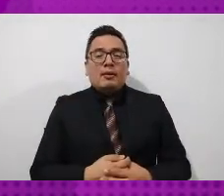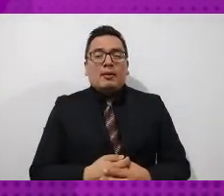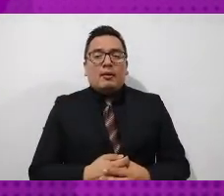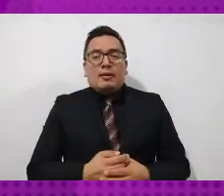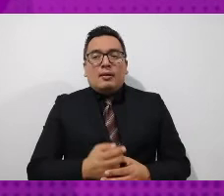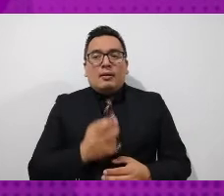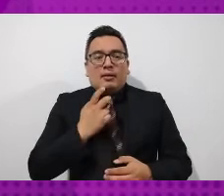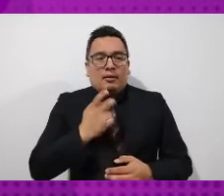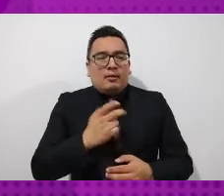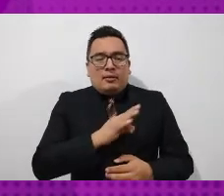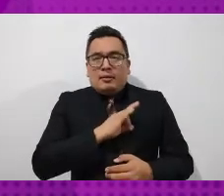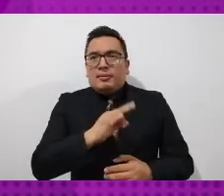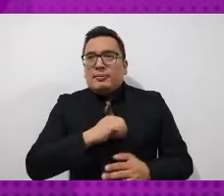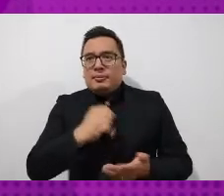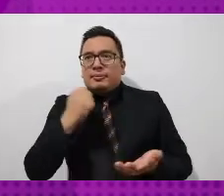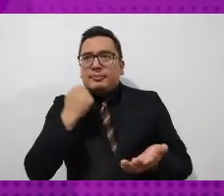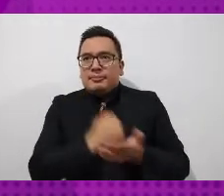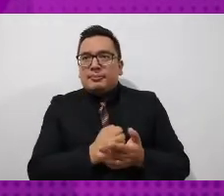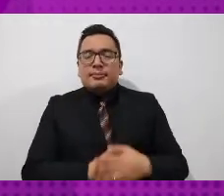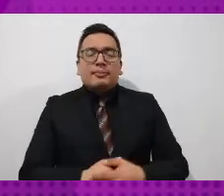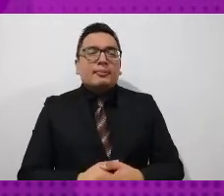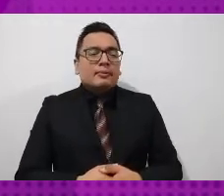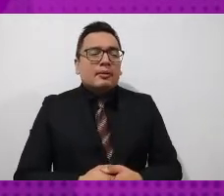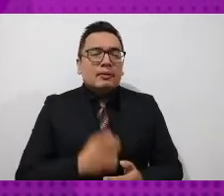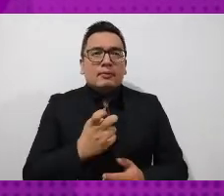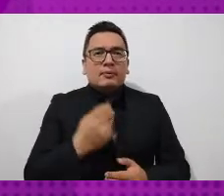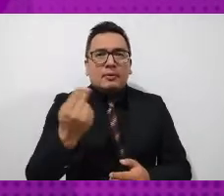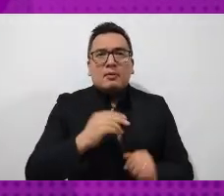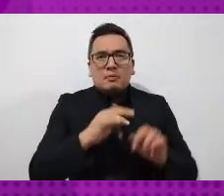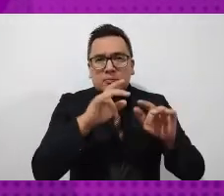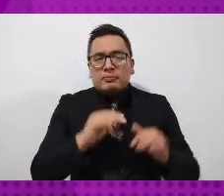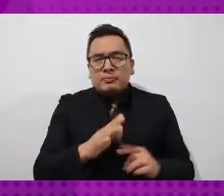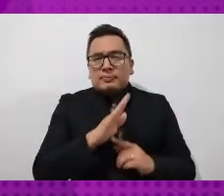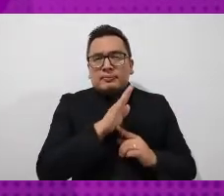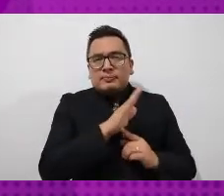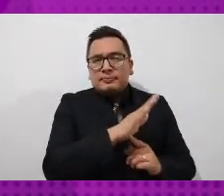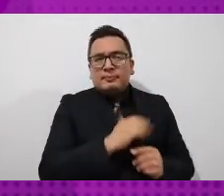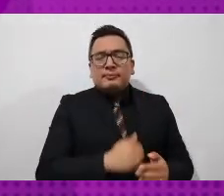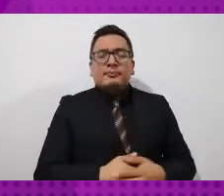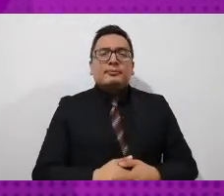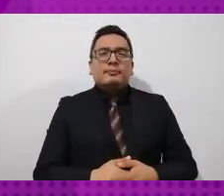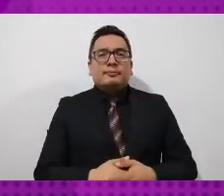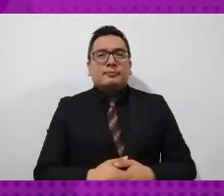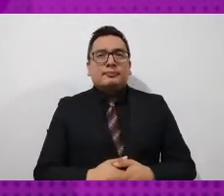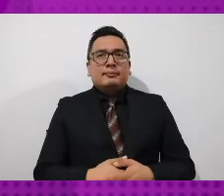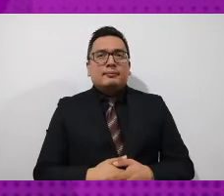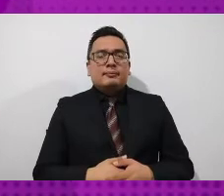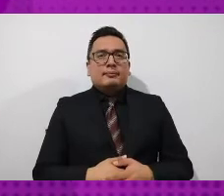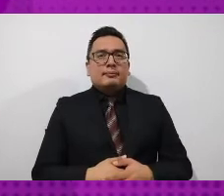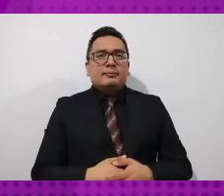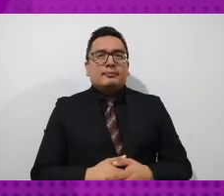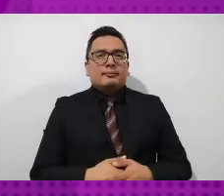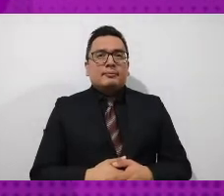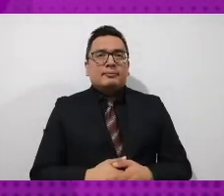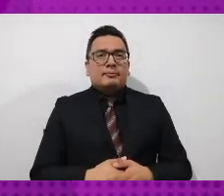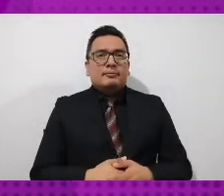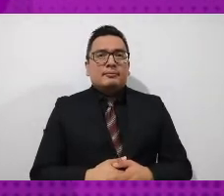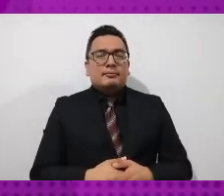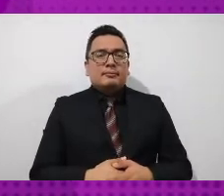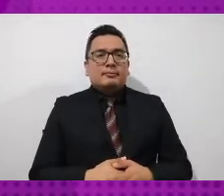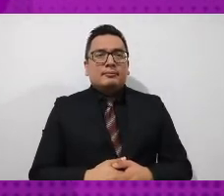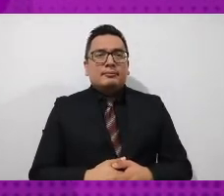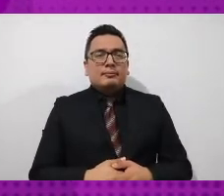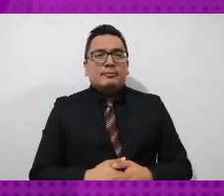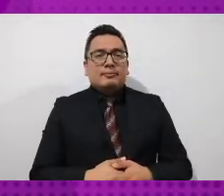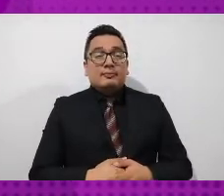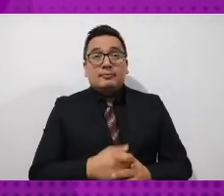es viable presentarla en el sentido formal ante el Congreso del Estado. Dicho de otra manera,